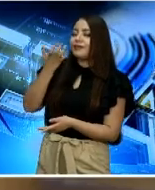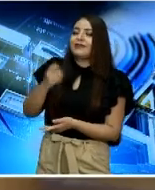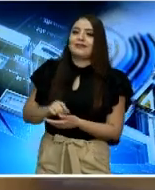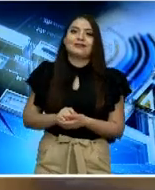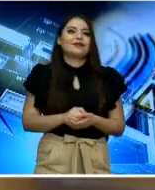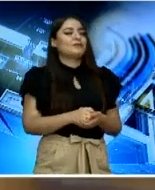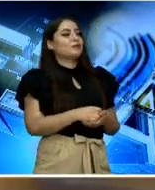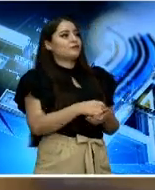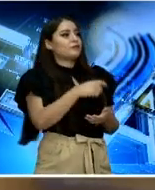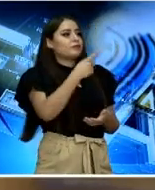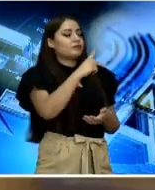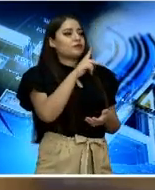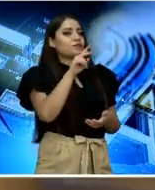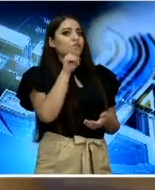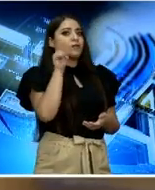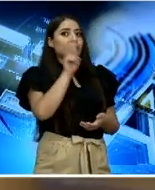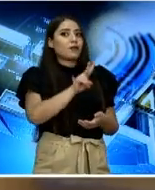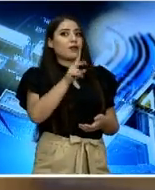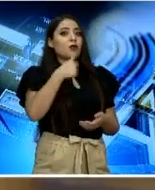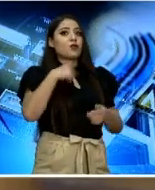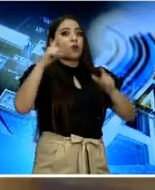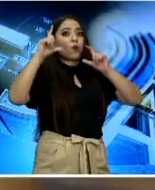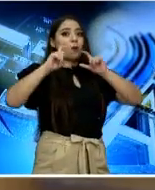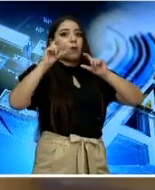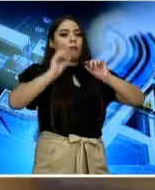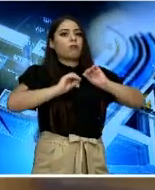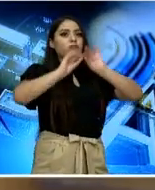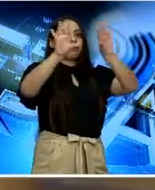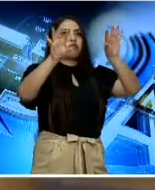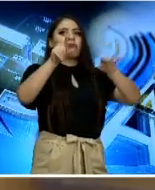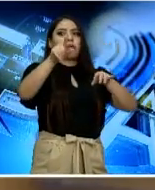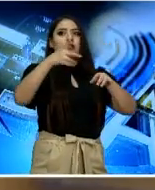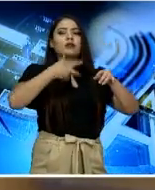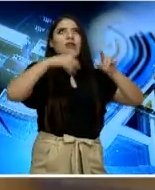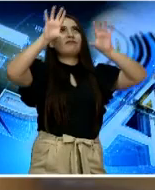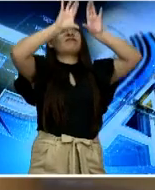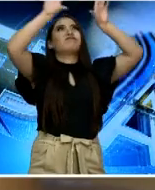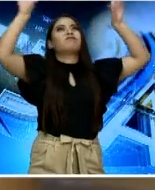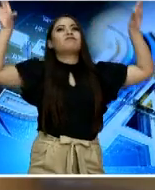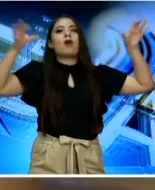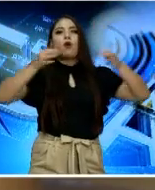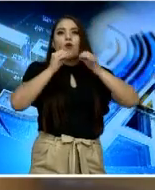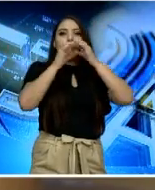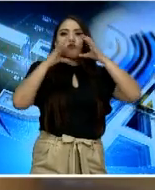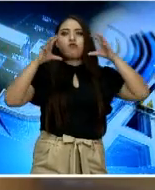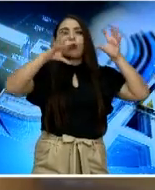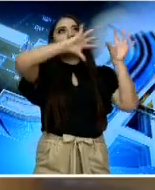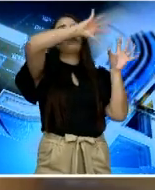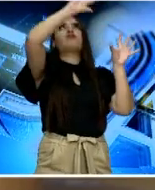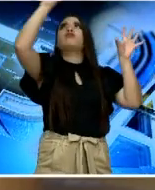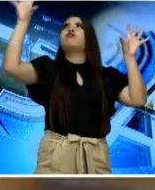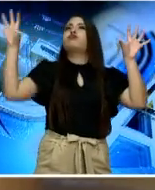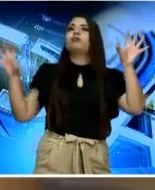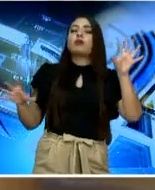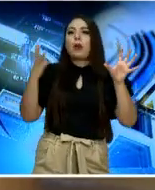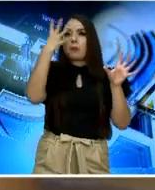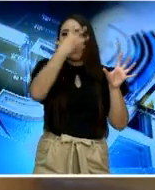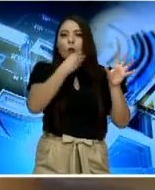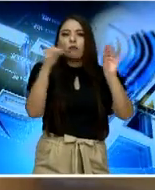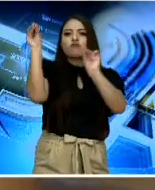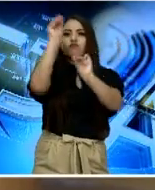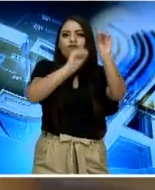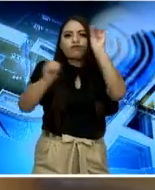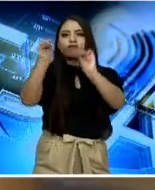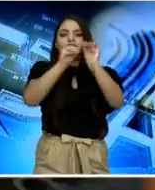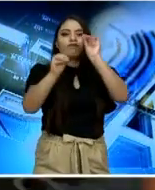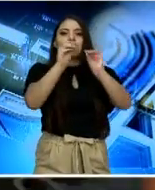que publiqué. O sea, tenían decoración de feliz graduación, tenían todo decorado, estaba la maestra y pasaban